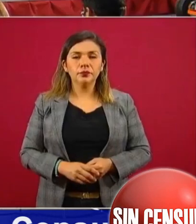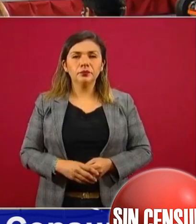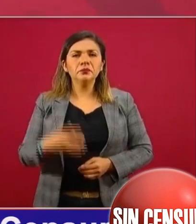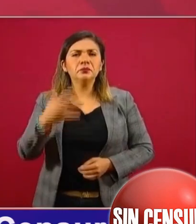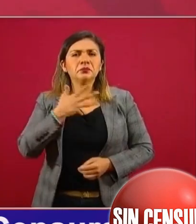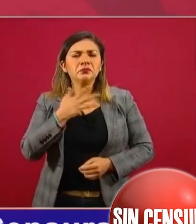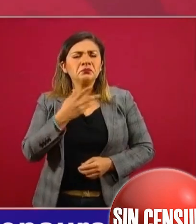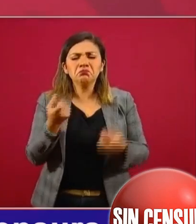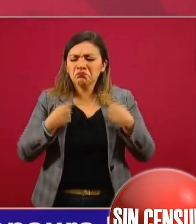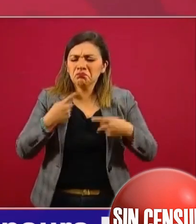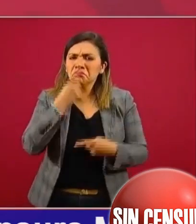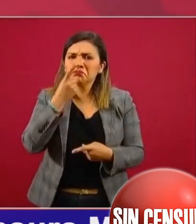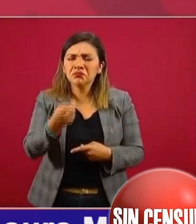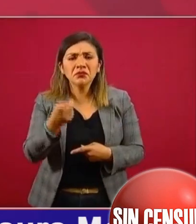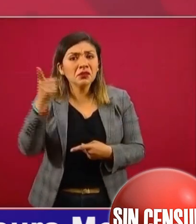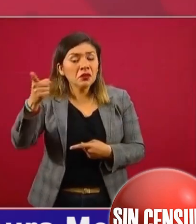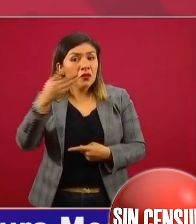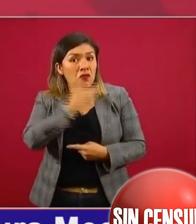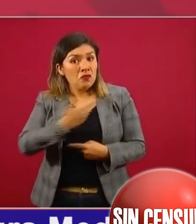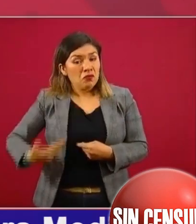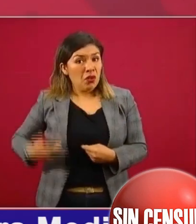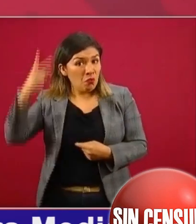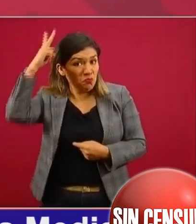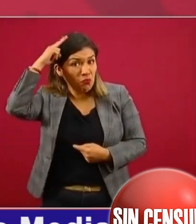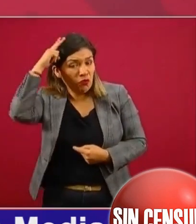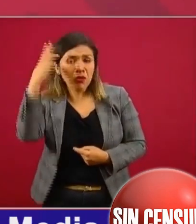Es lo mismo de ahora.